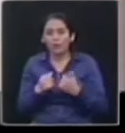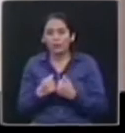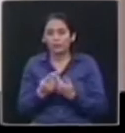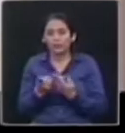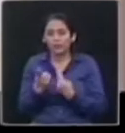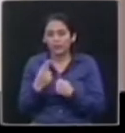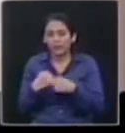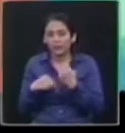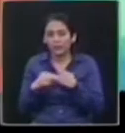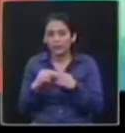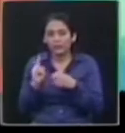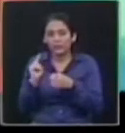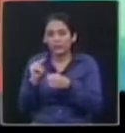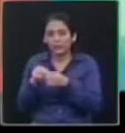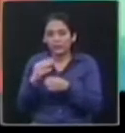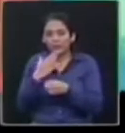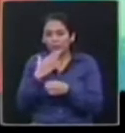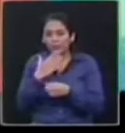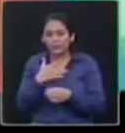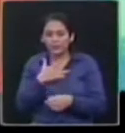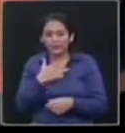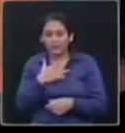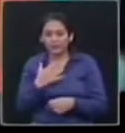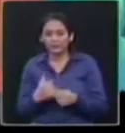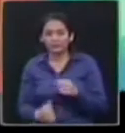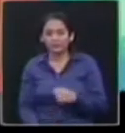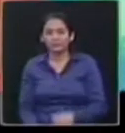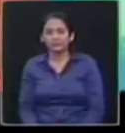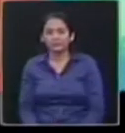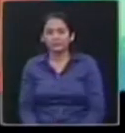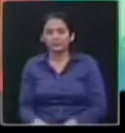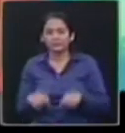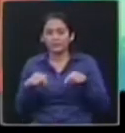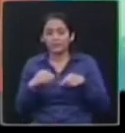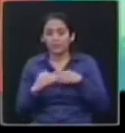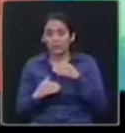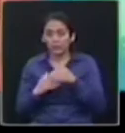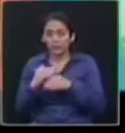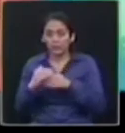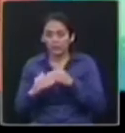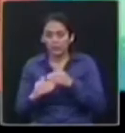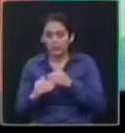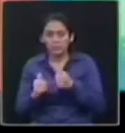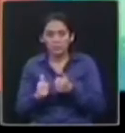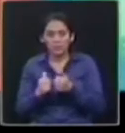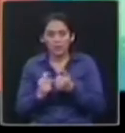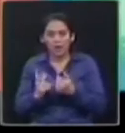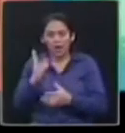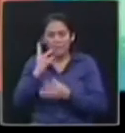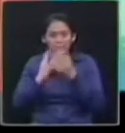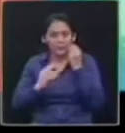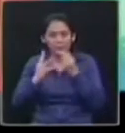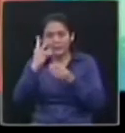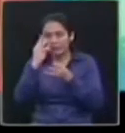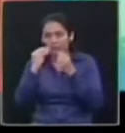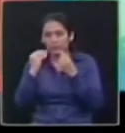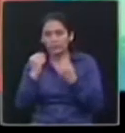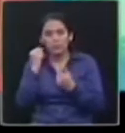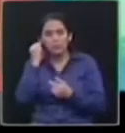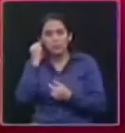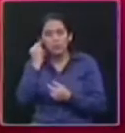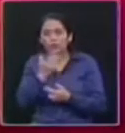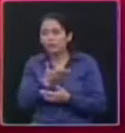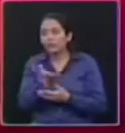mundo exportador. Todo ese proceso ha sido el camino, aprendizaje como mujeres